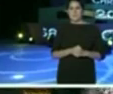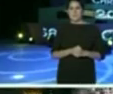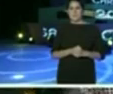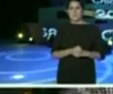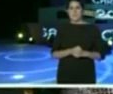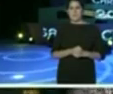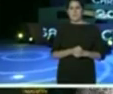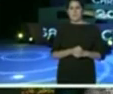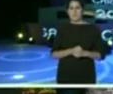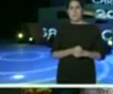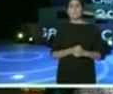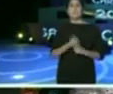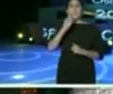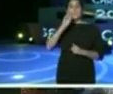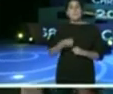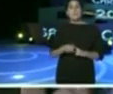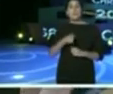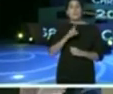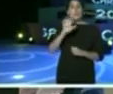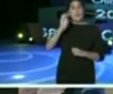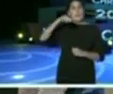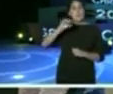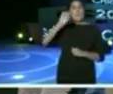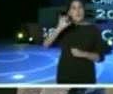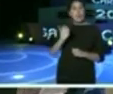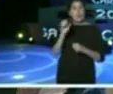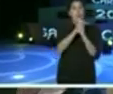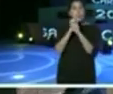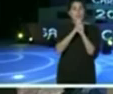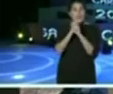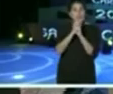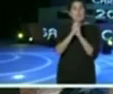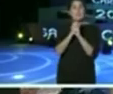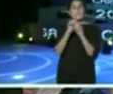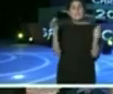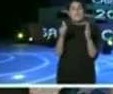entregar el director Emilio López Foronda de la Murga Infantil Triqui Traquito.